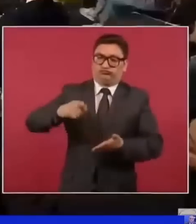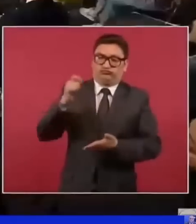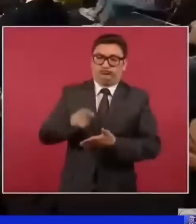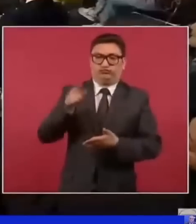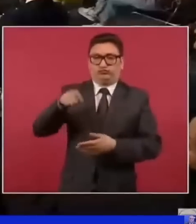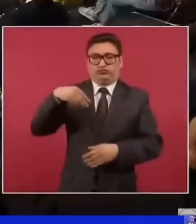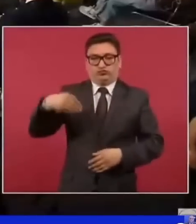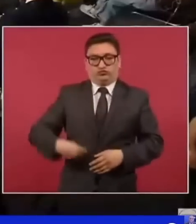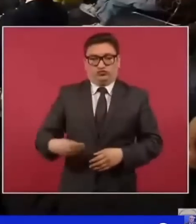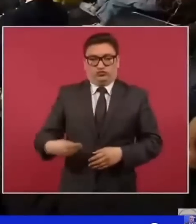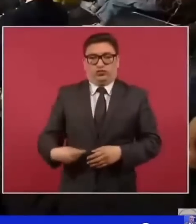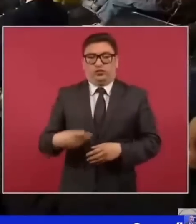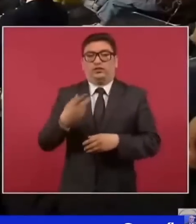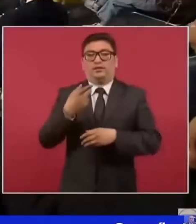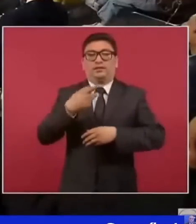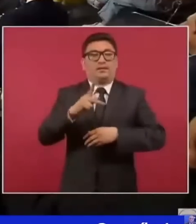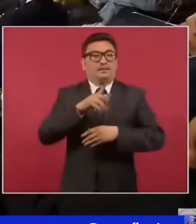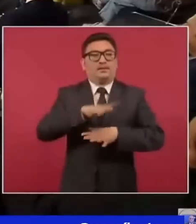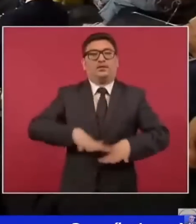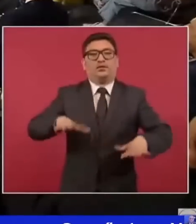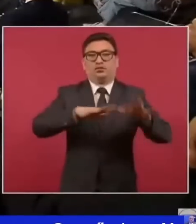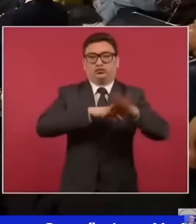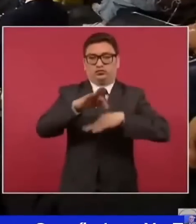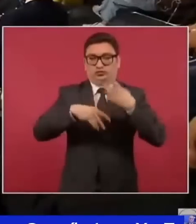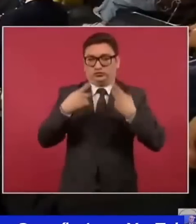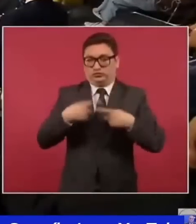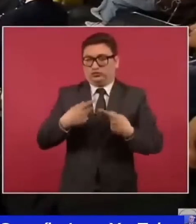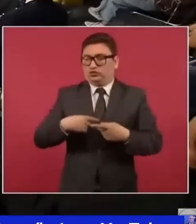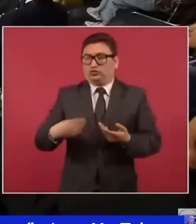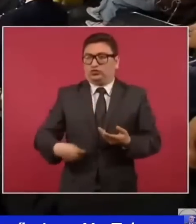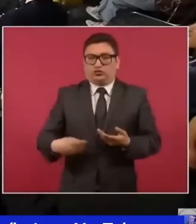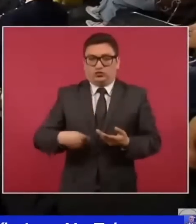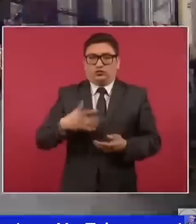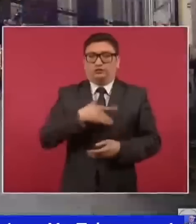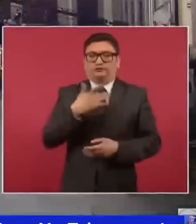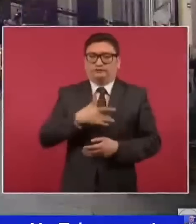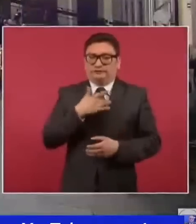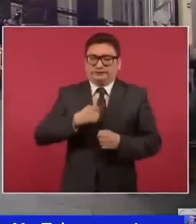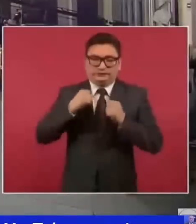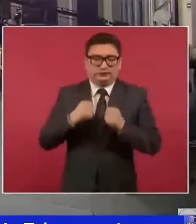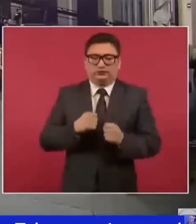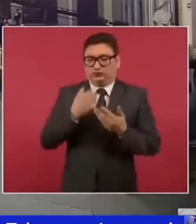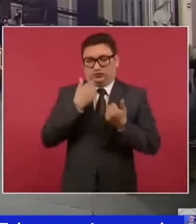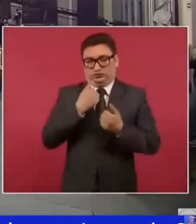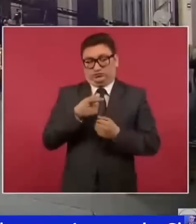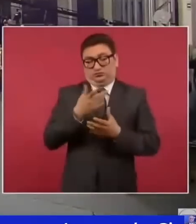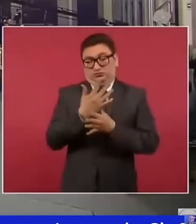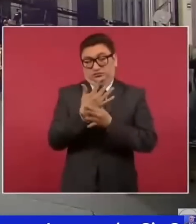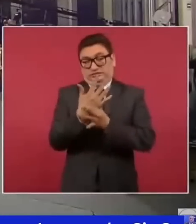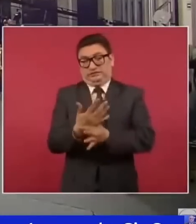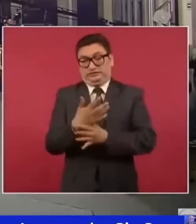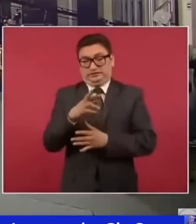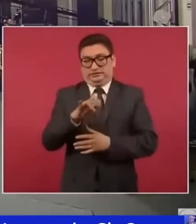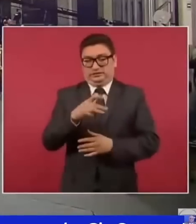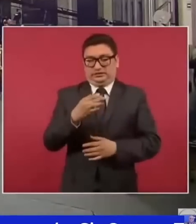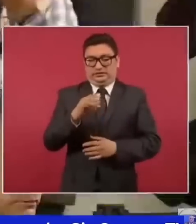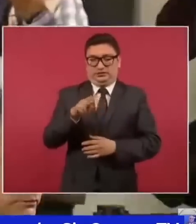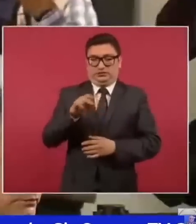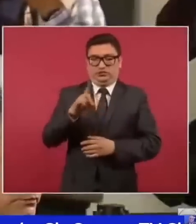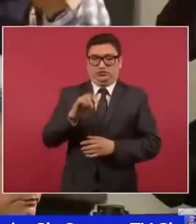imputaron, pero no para convencer a muchos de la culpabilidad. Dice Raimundo Rivapalacio, y me parece